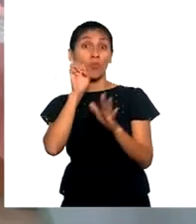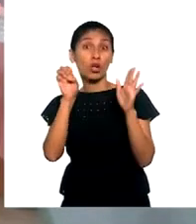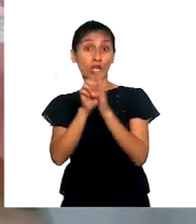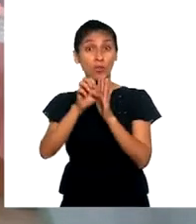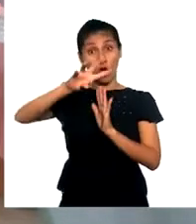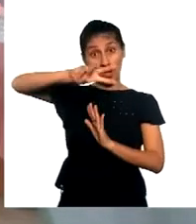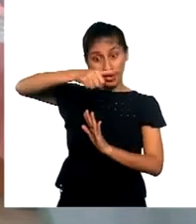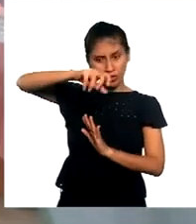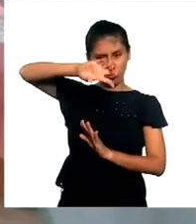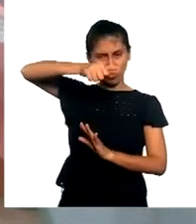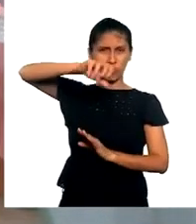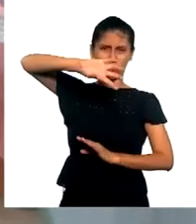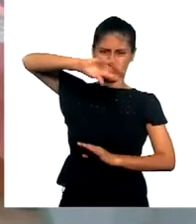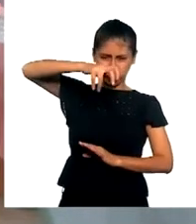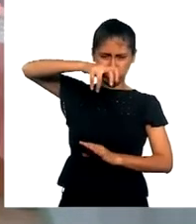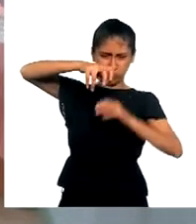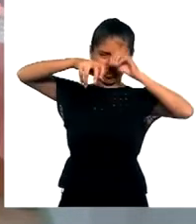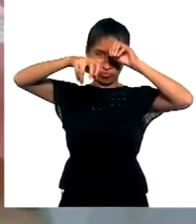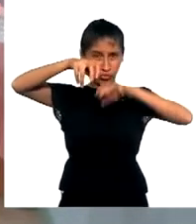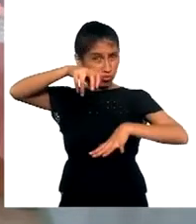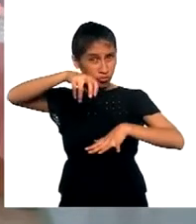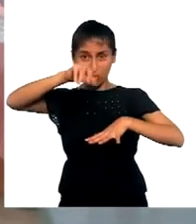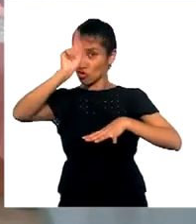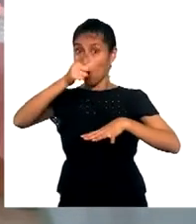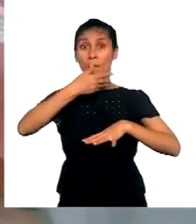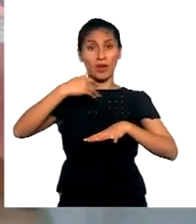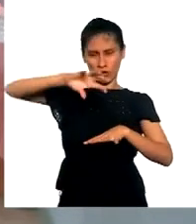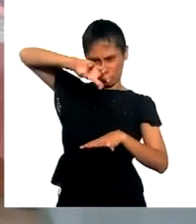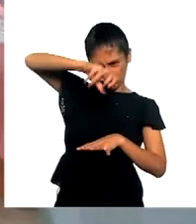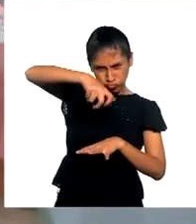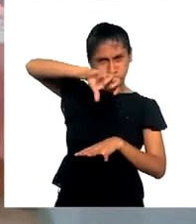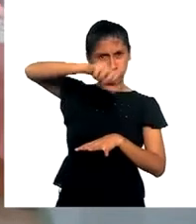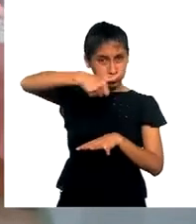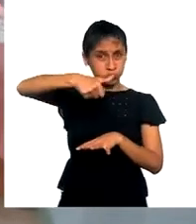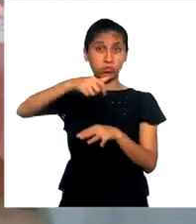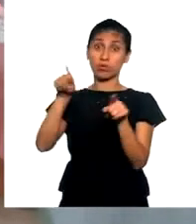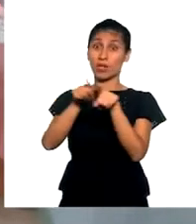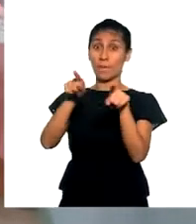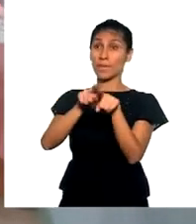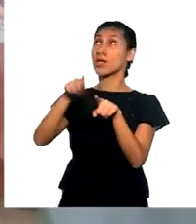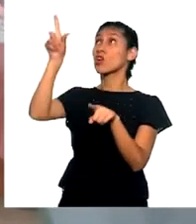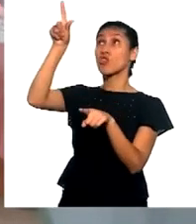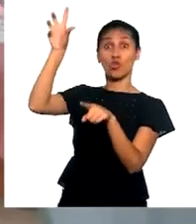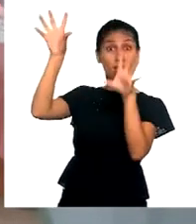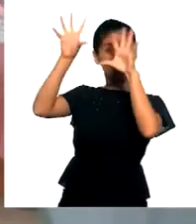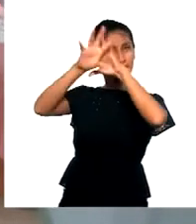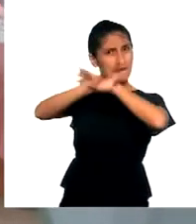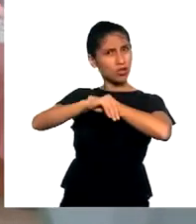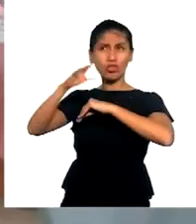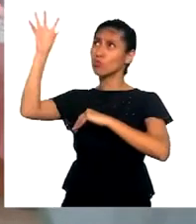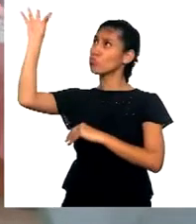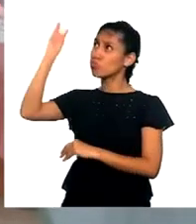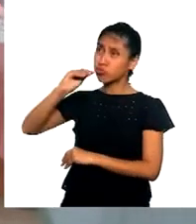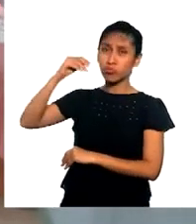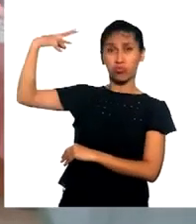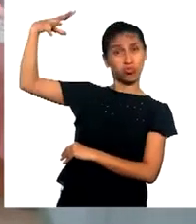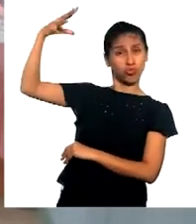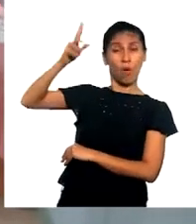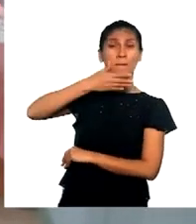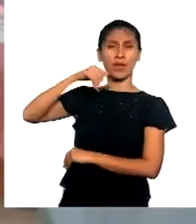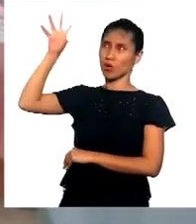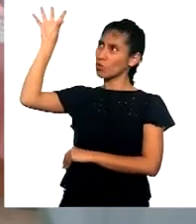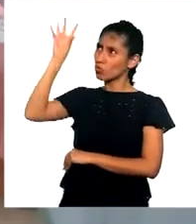desconectar los equipos eléctricos y en bicicleta en vez de gastar en pasajes y comprar alimentos naturales en vez de